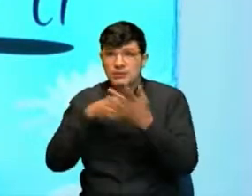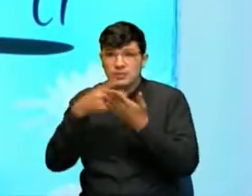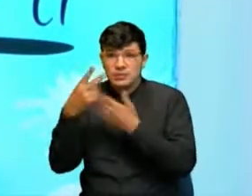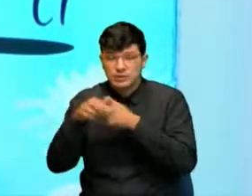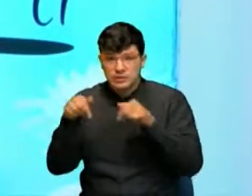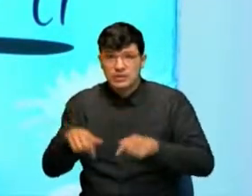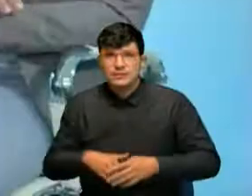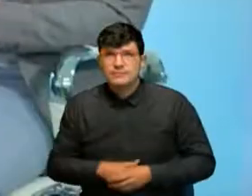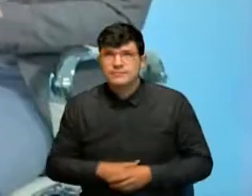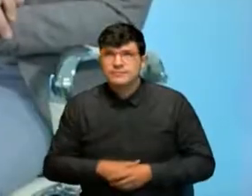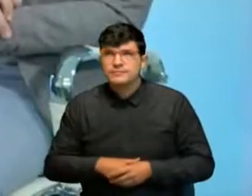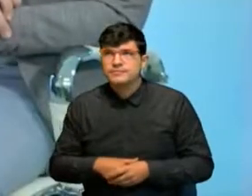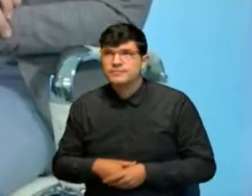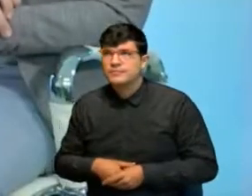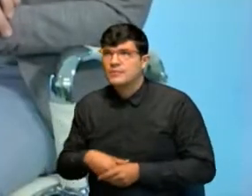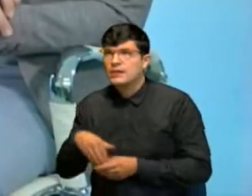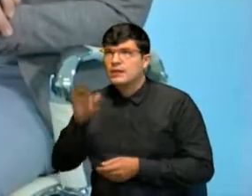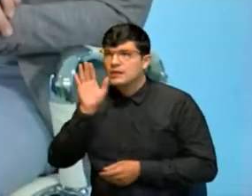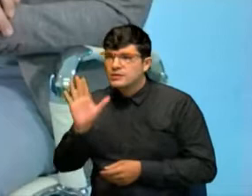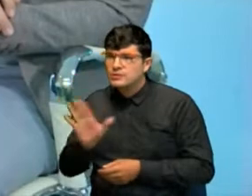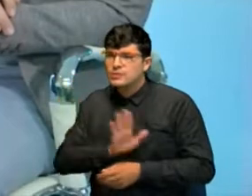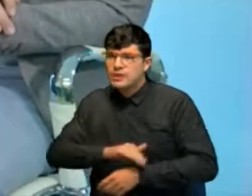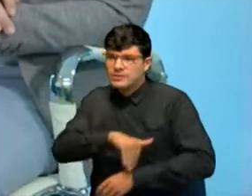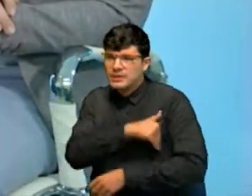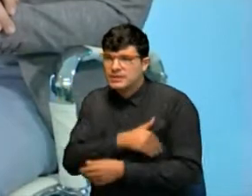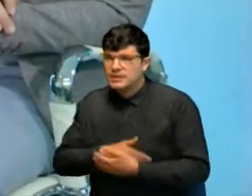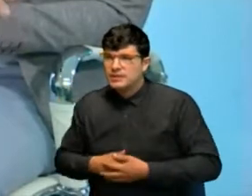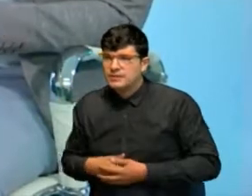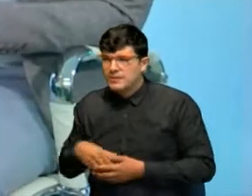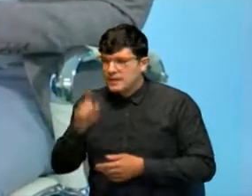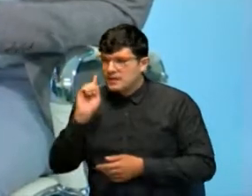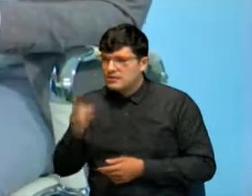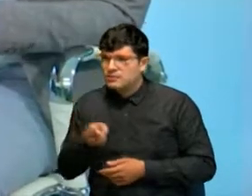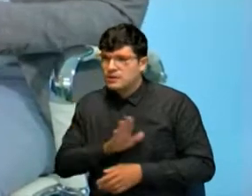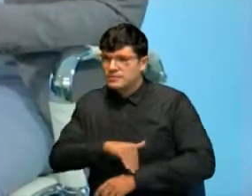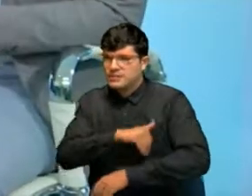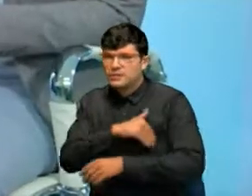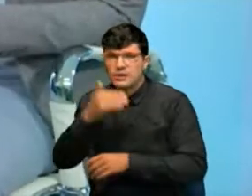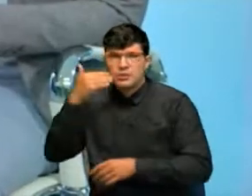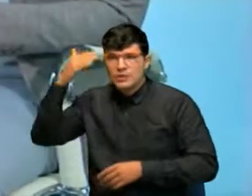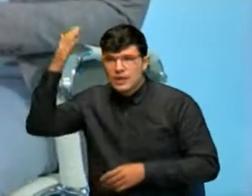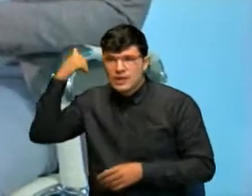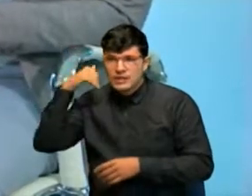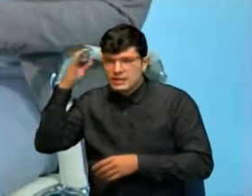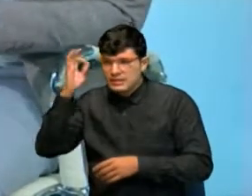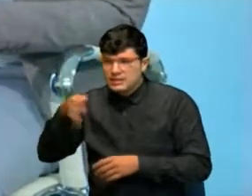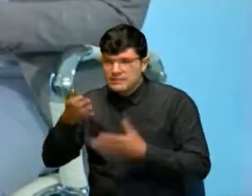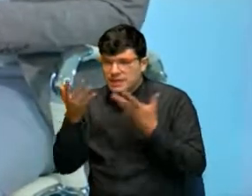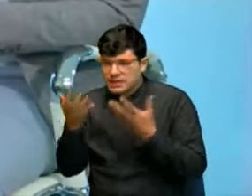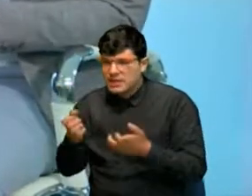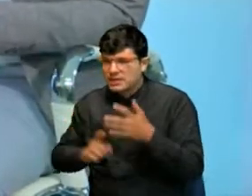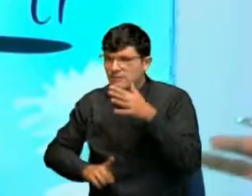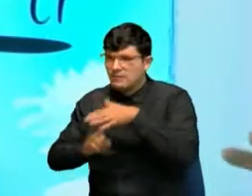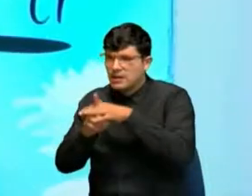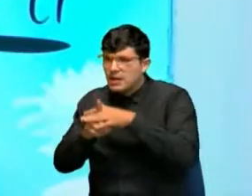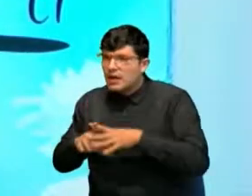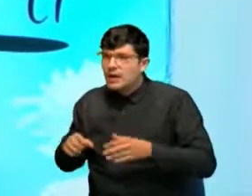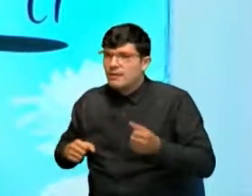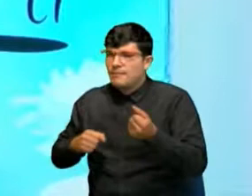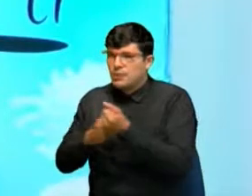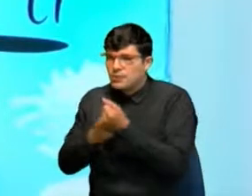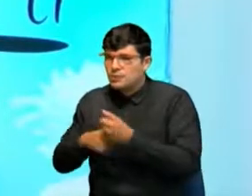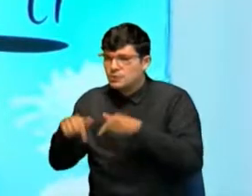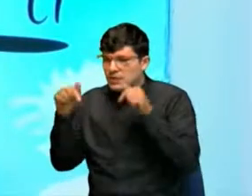esta solución. La ministra Constantín siempre, desde el inicio, se la ha querido jugar por cerrar esa brecha en todo el